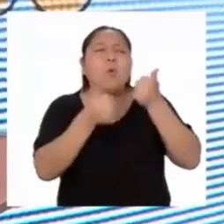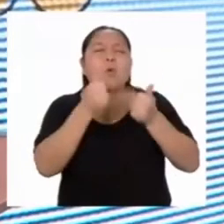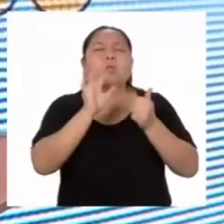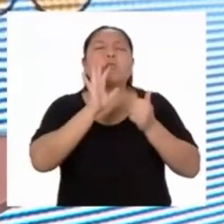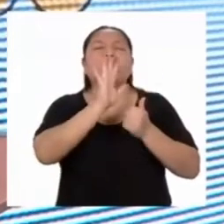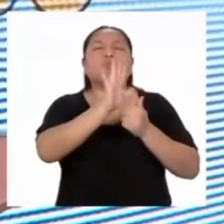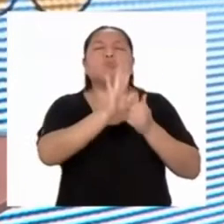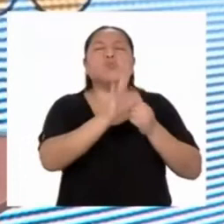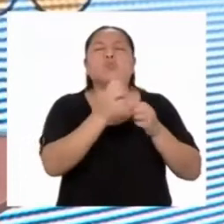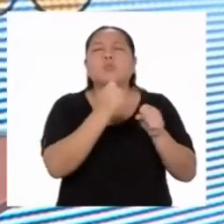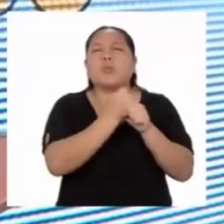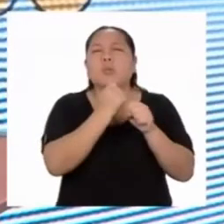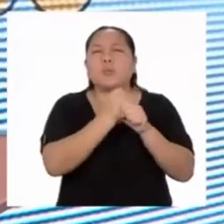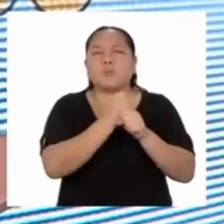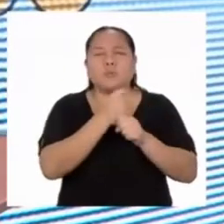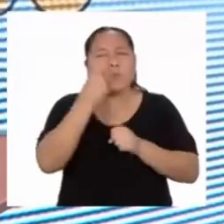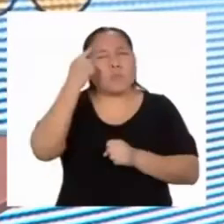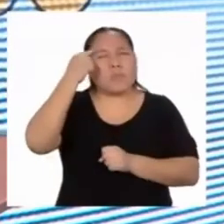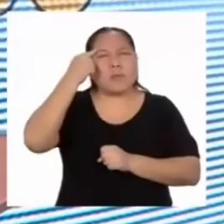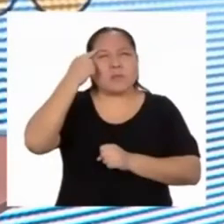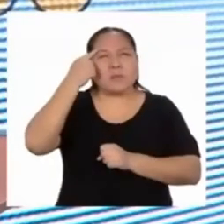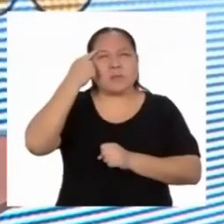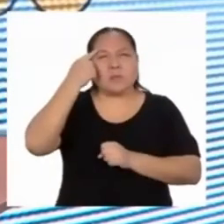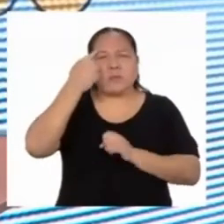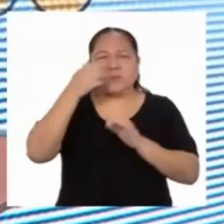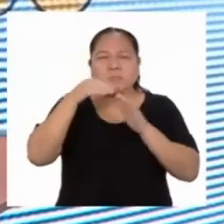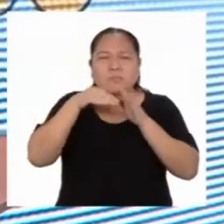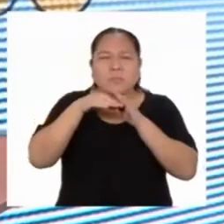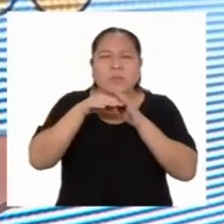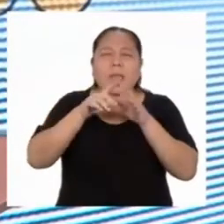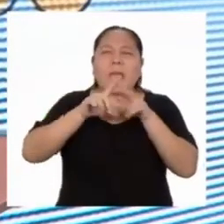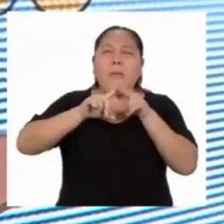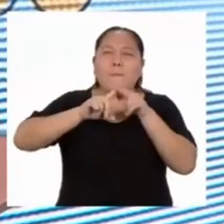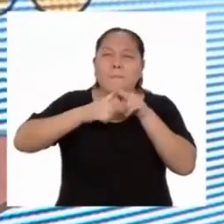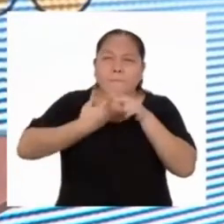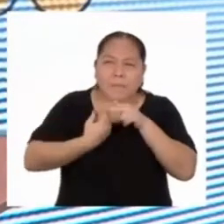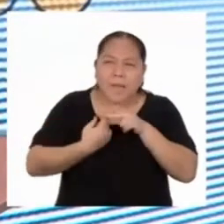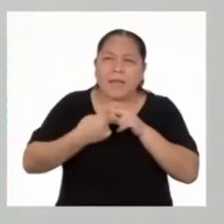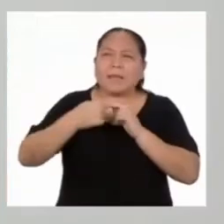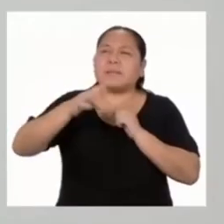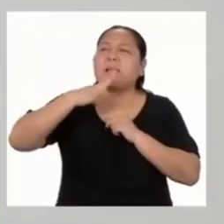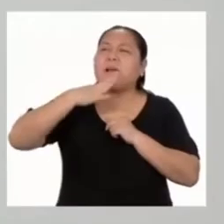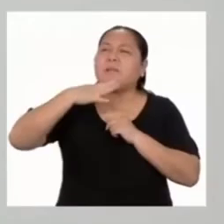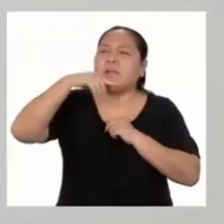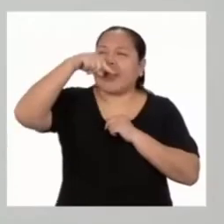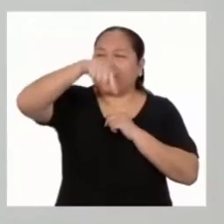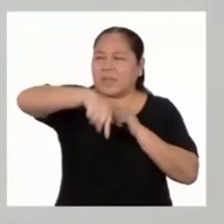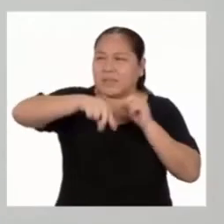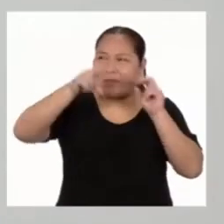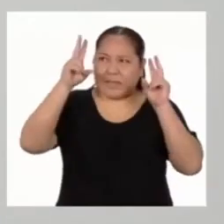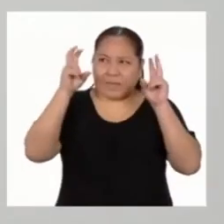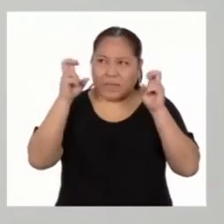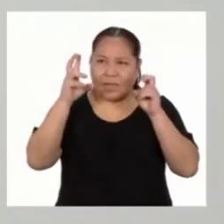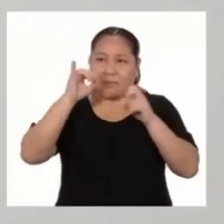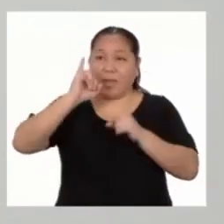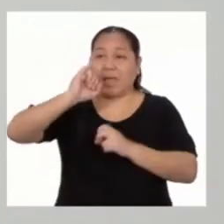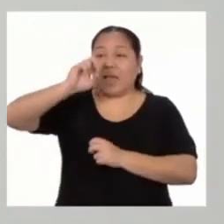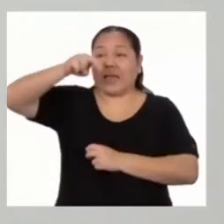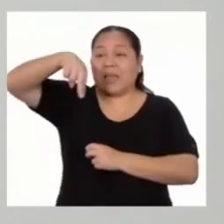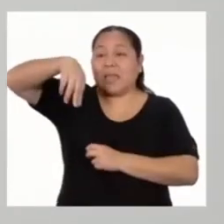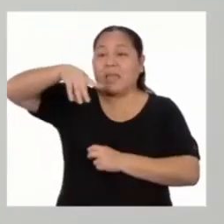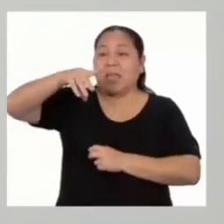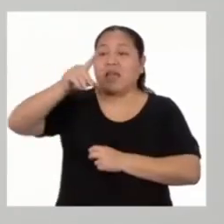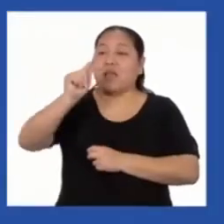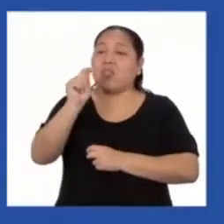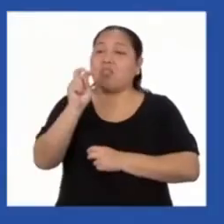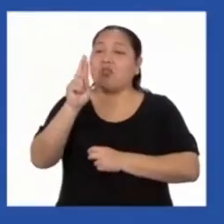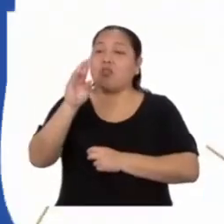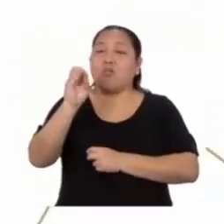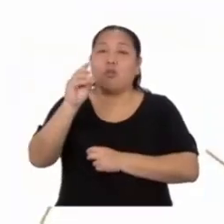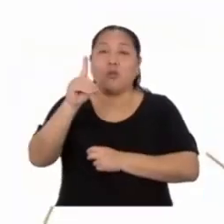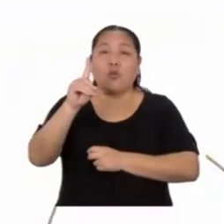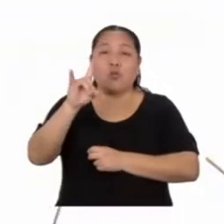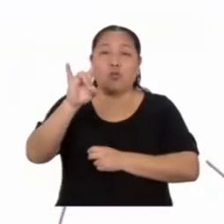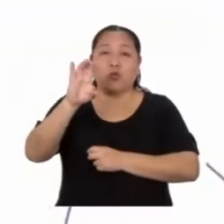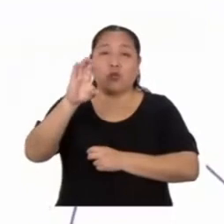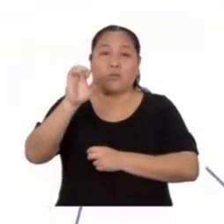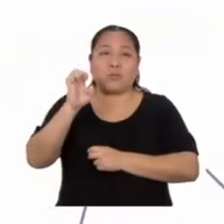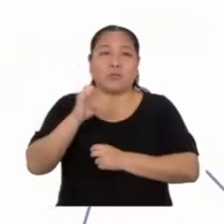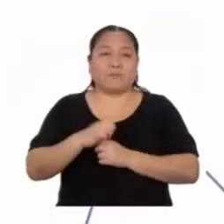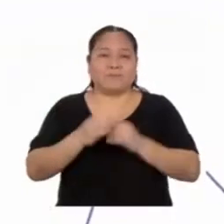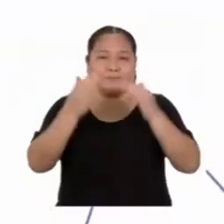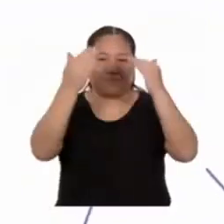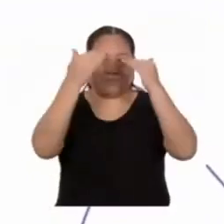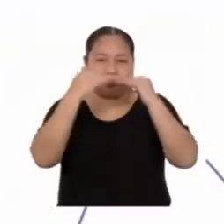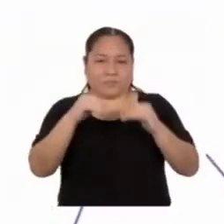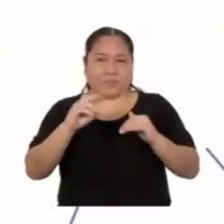que introduce. Está empezando a hablar sobre el tema. Ahora sigamos con el segundo párrafo.